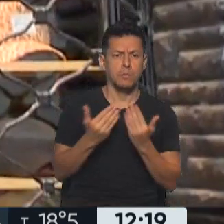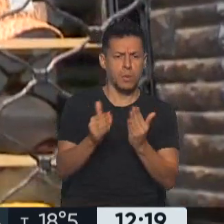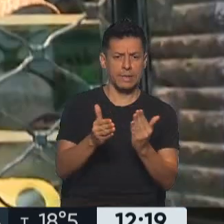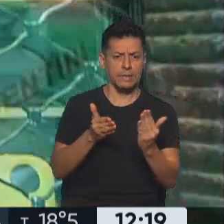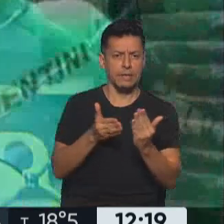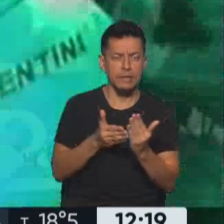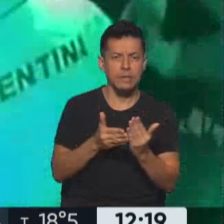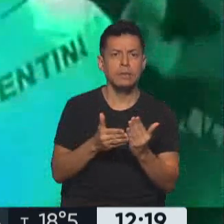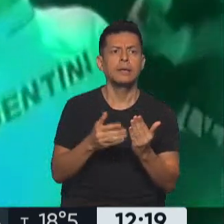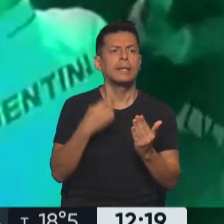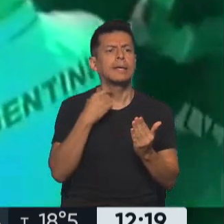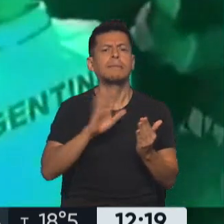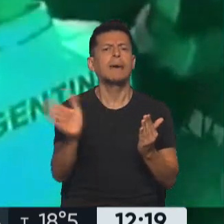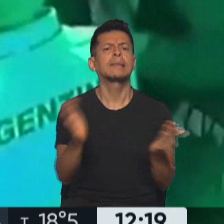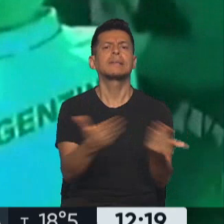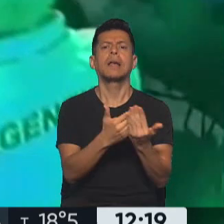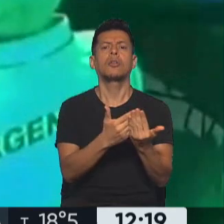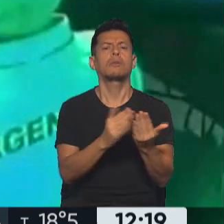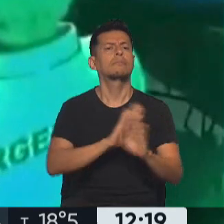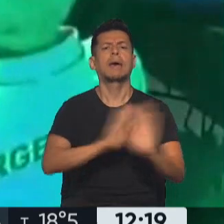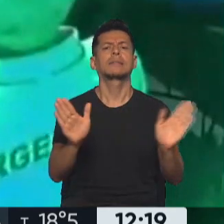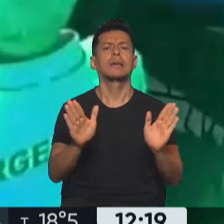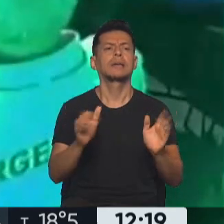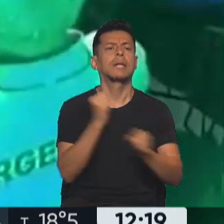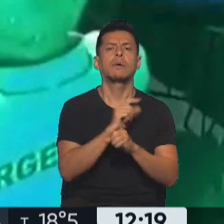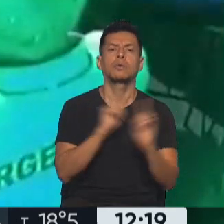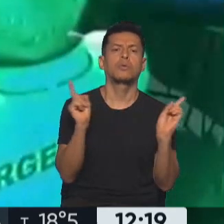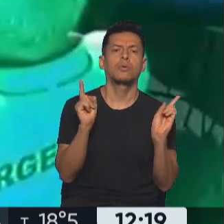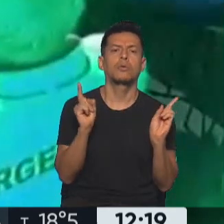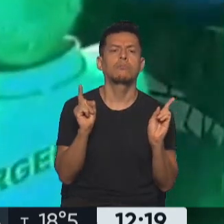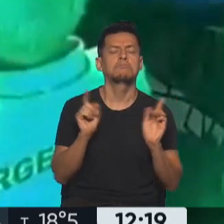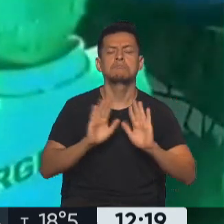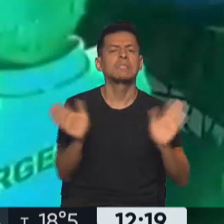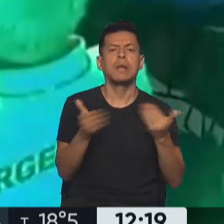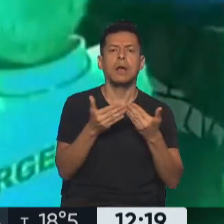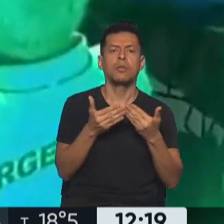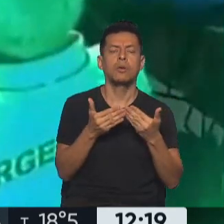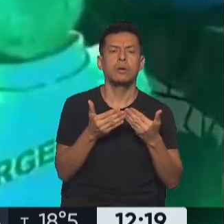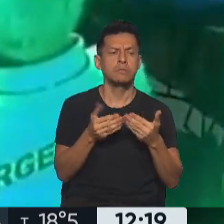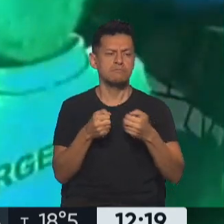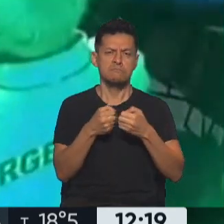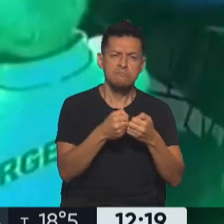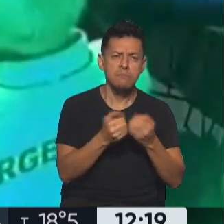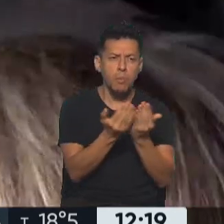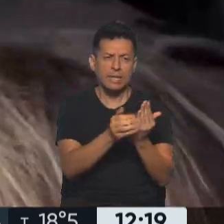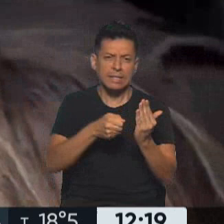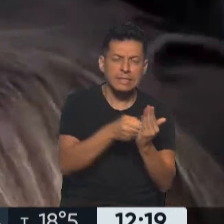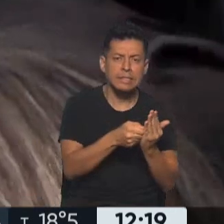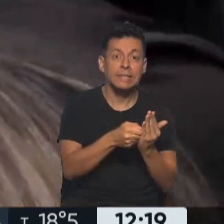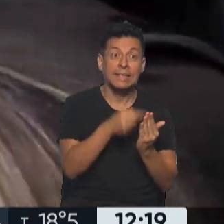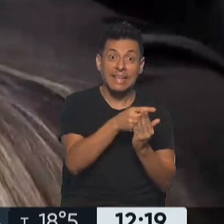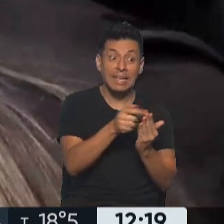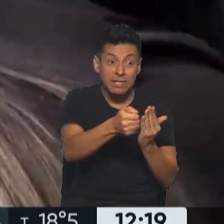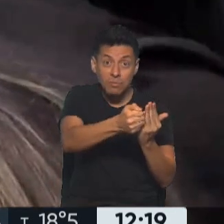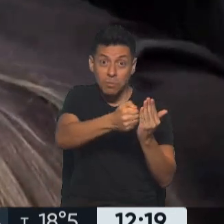adentro: está cerrado, estamos cerrados, no estamos trabajando, no estamos atendiendo. Vuelvo a forcejear, él sale, abre